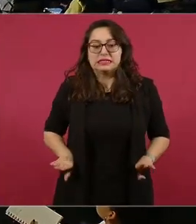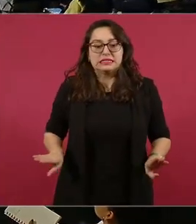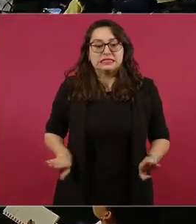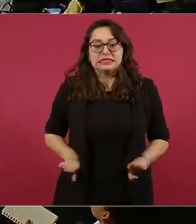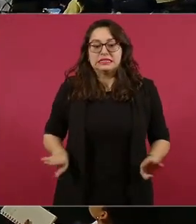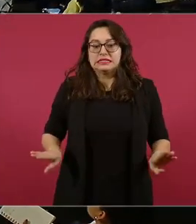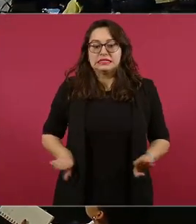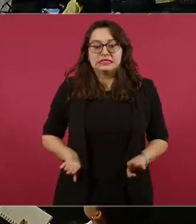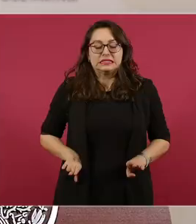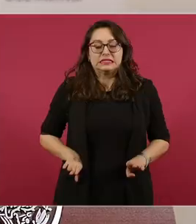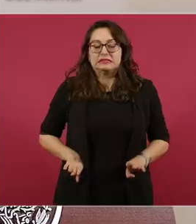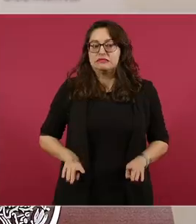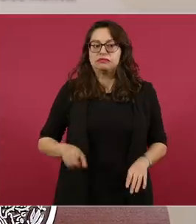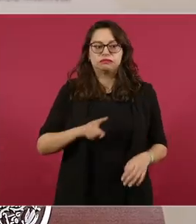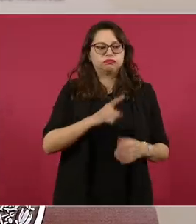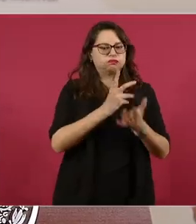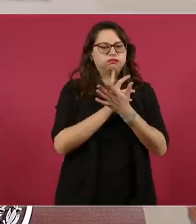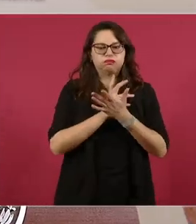modo amarillismo,